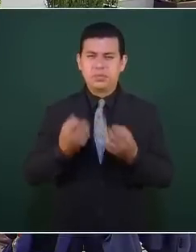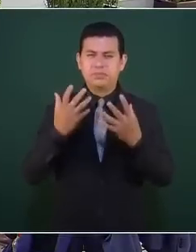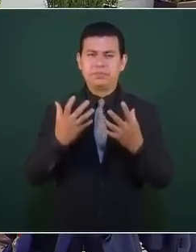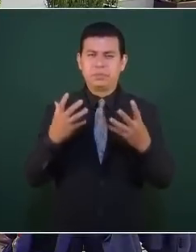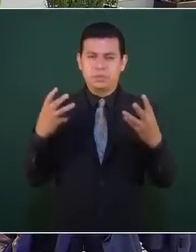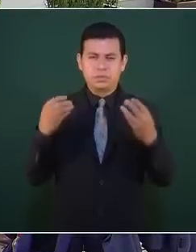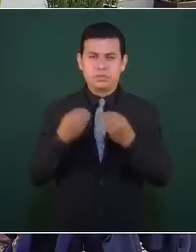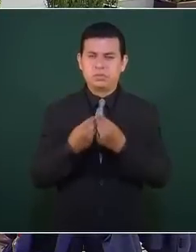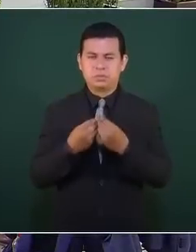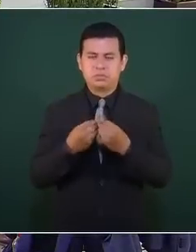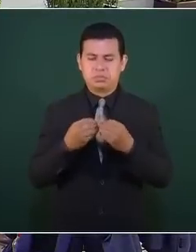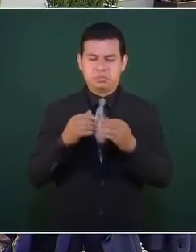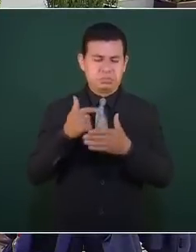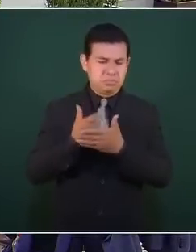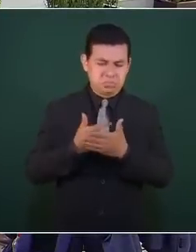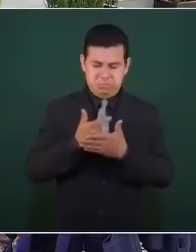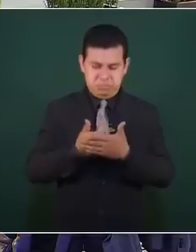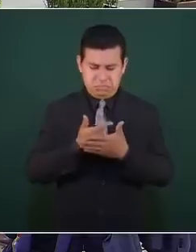registrados, aunque